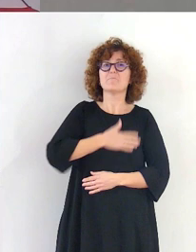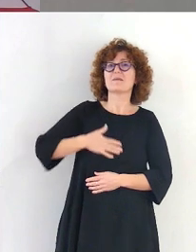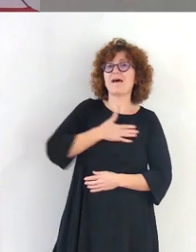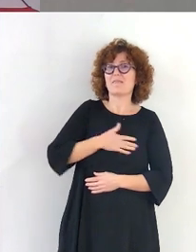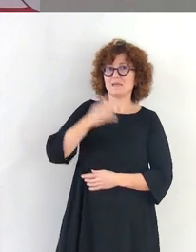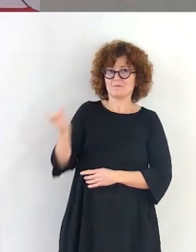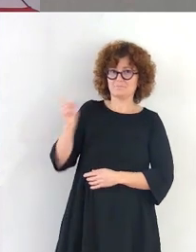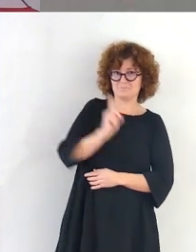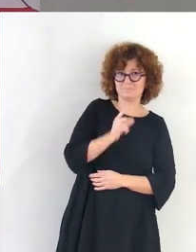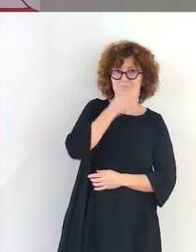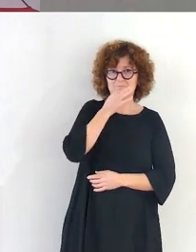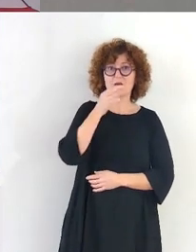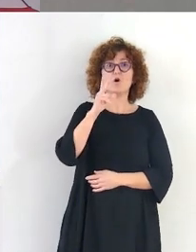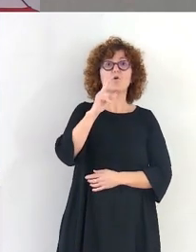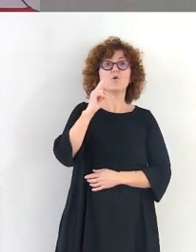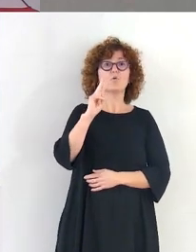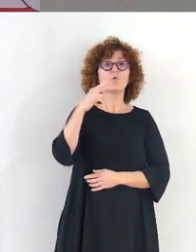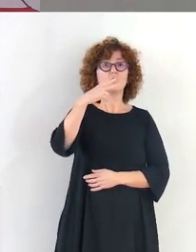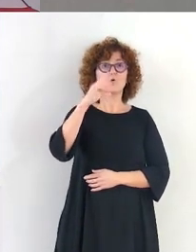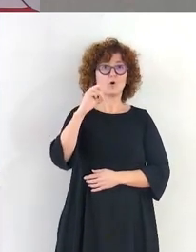palabras por favor bienvenido Hugo